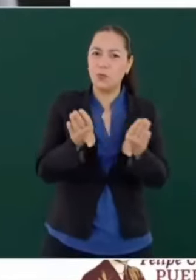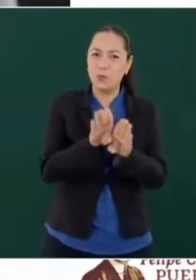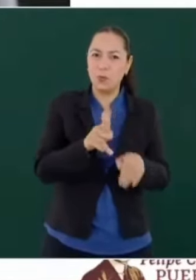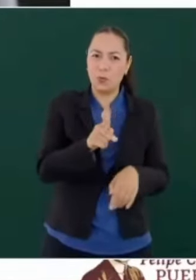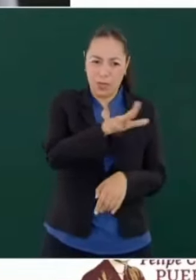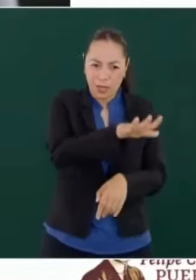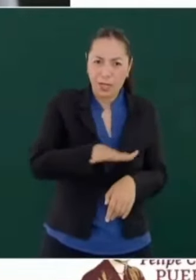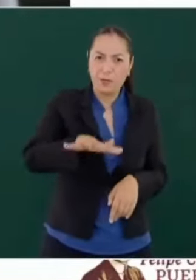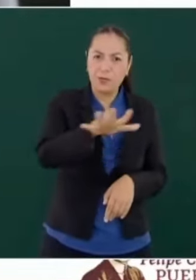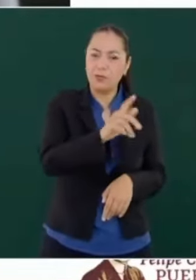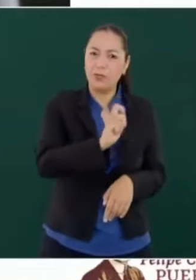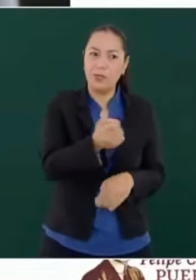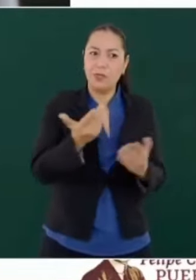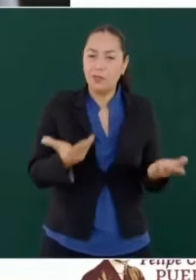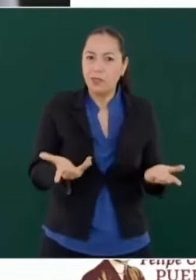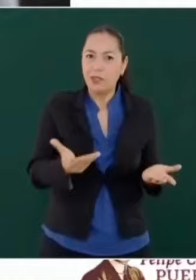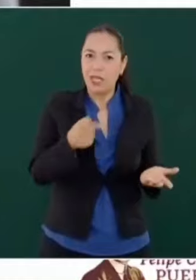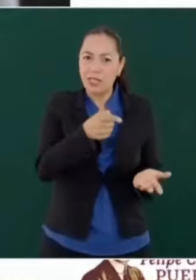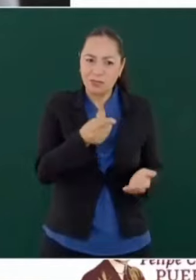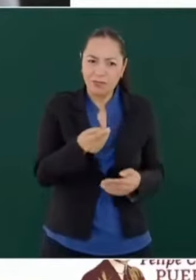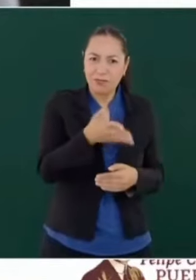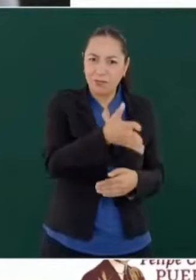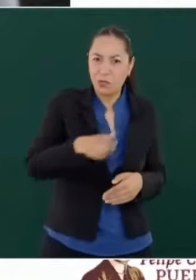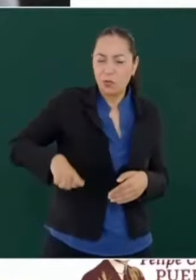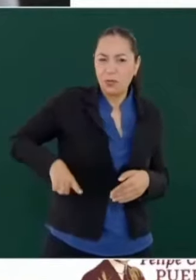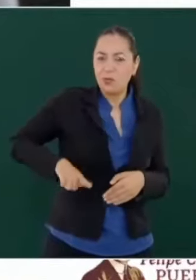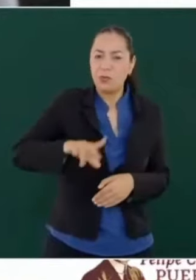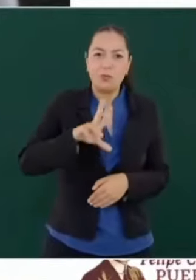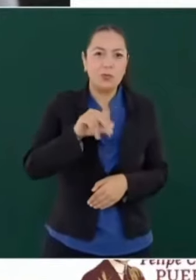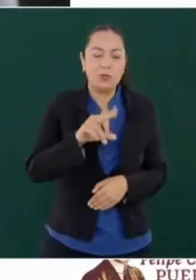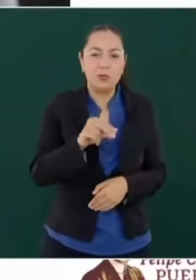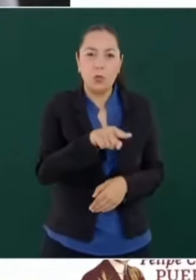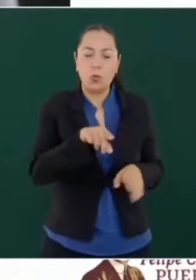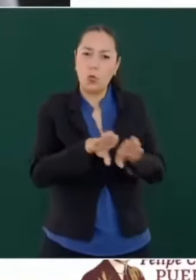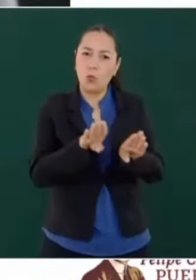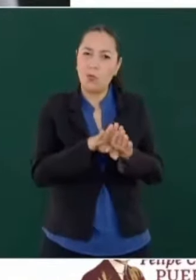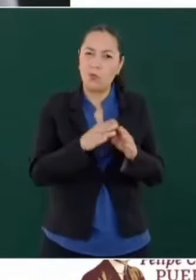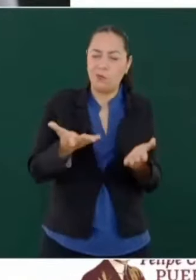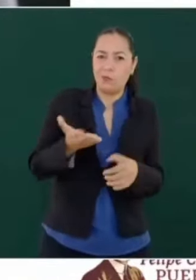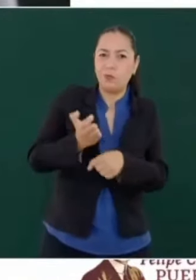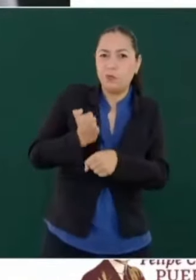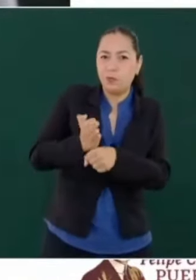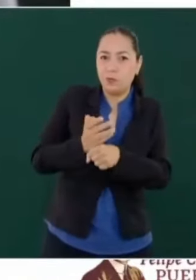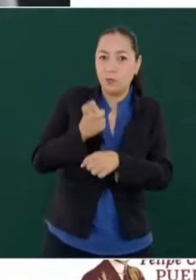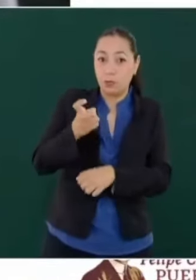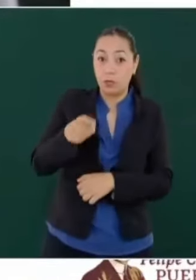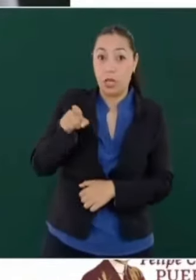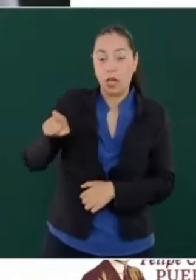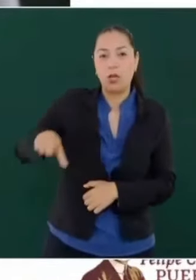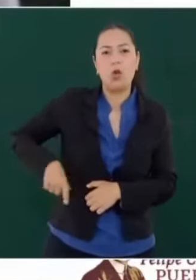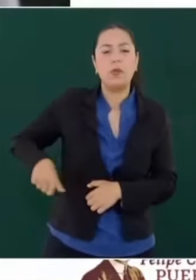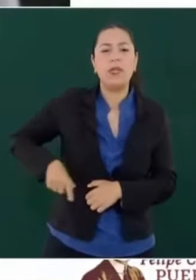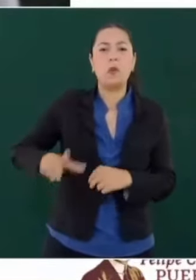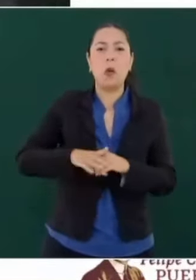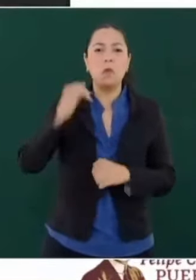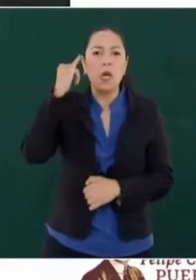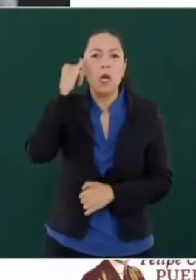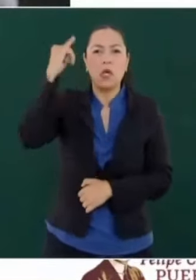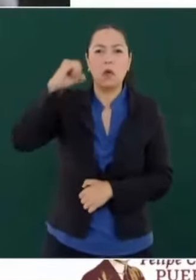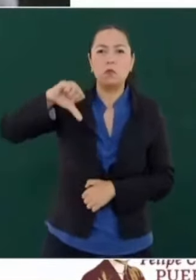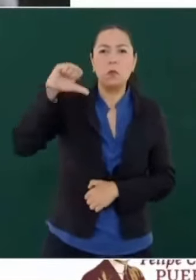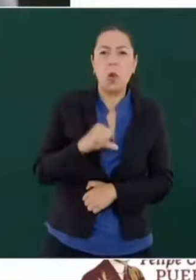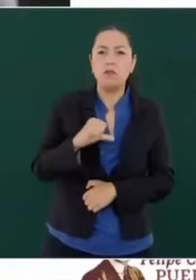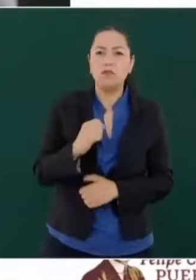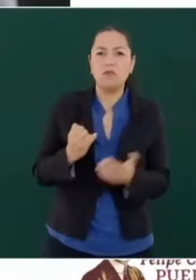merece el gobierno que tiene actualmente. Es un gobierno que improvisa y desconoce